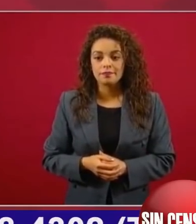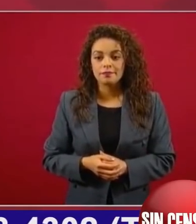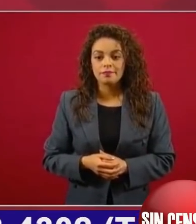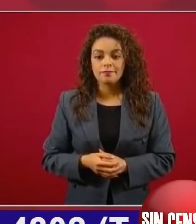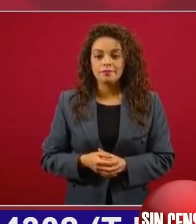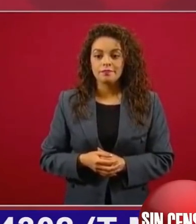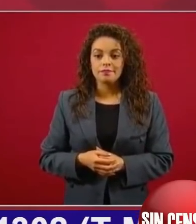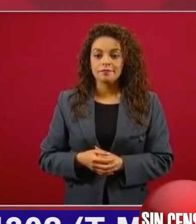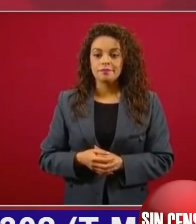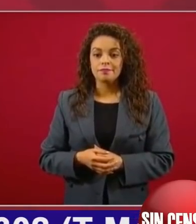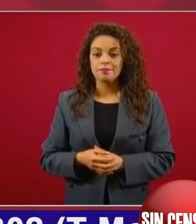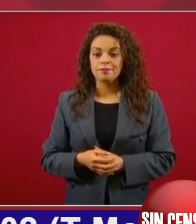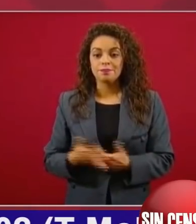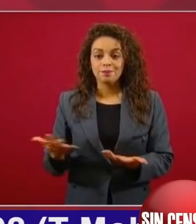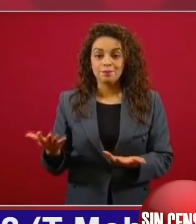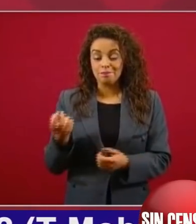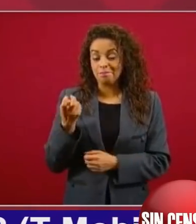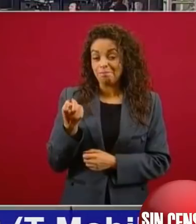no voy